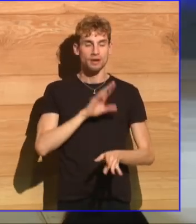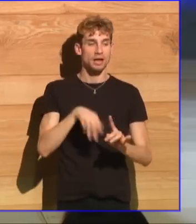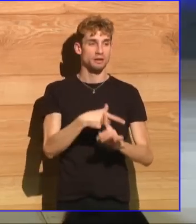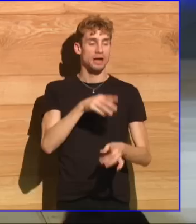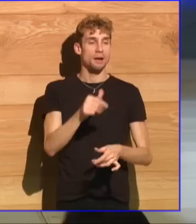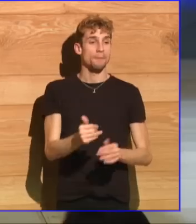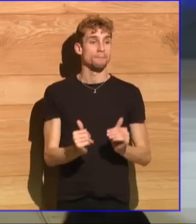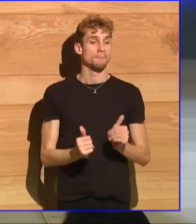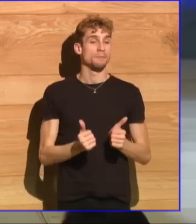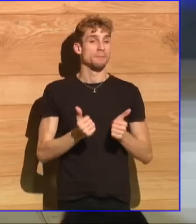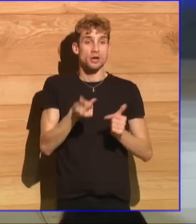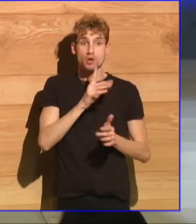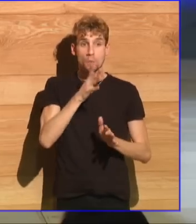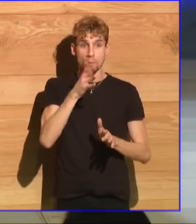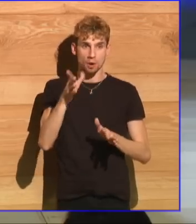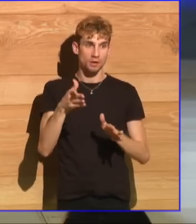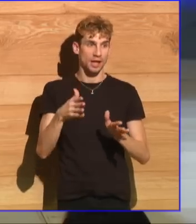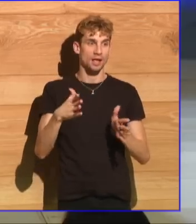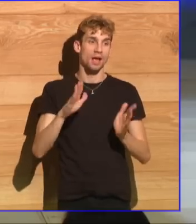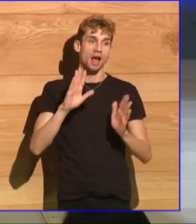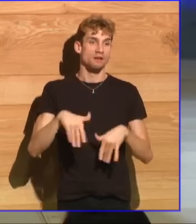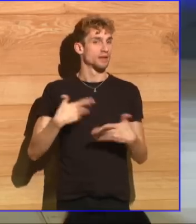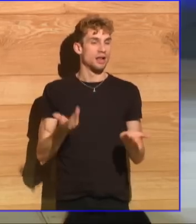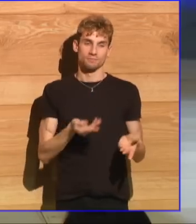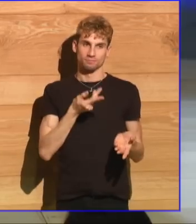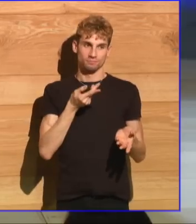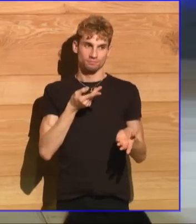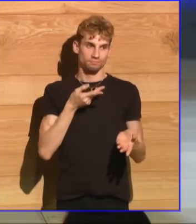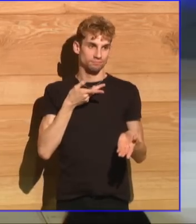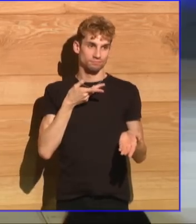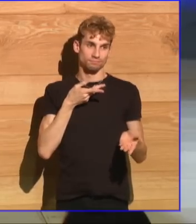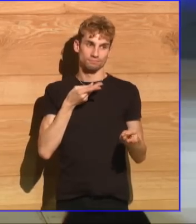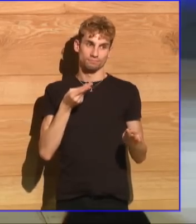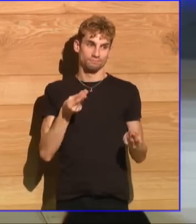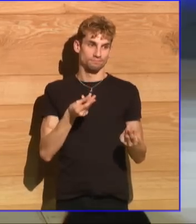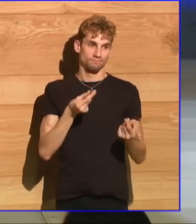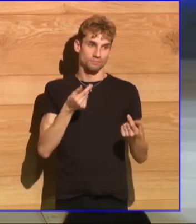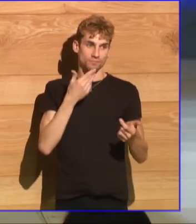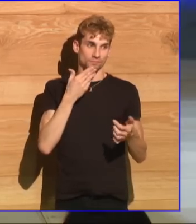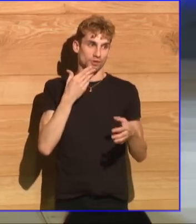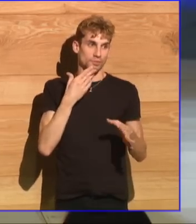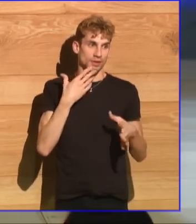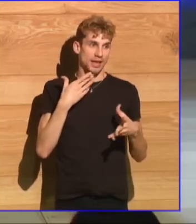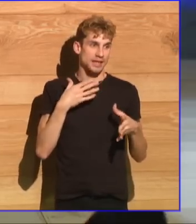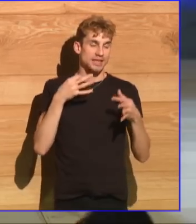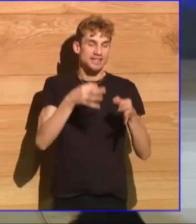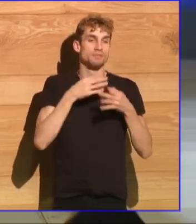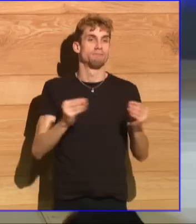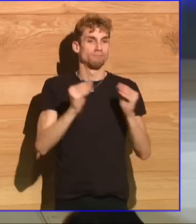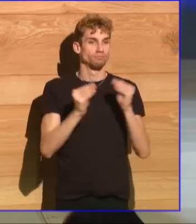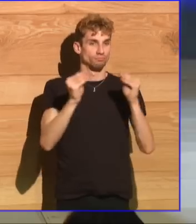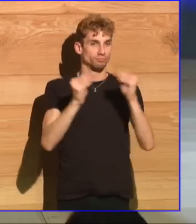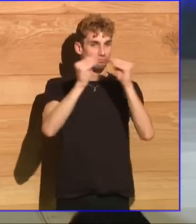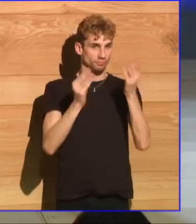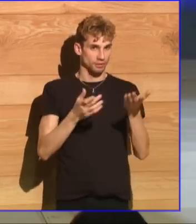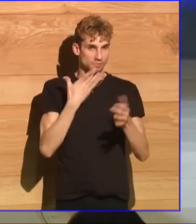se contraprogramaba constantemente. el mismo Son contra él. muchos los años en los que tenía 2 nominaciones. Sí, pero que cuando salen las bandas sonoras,